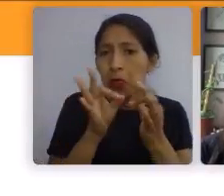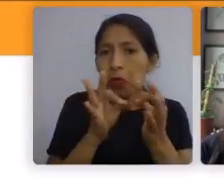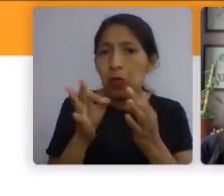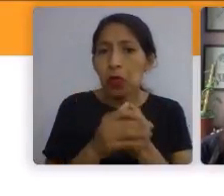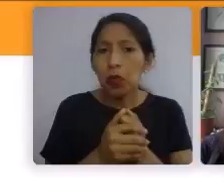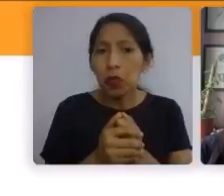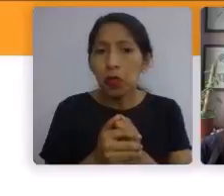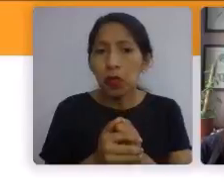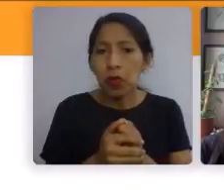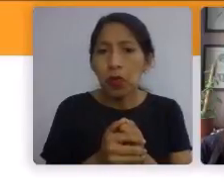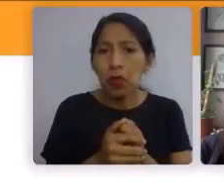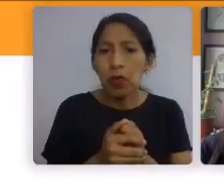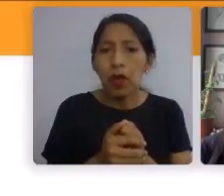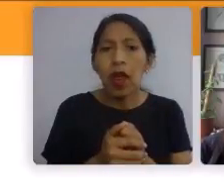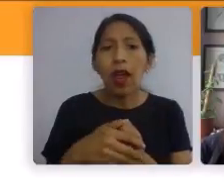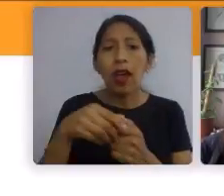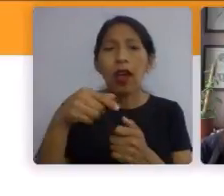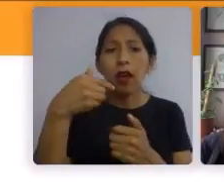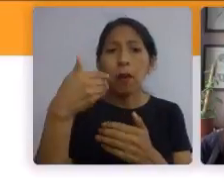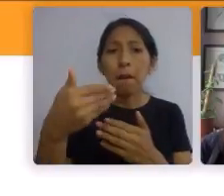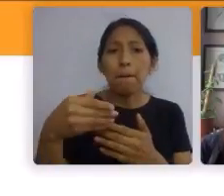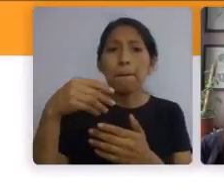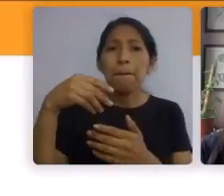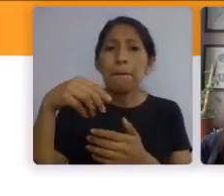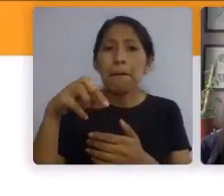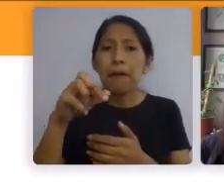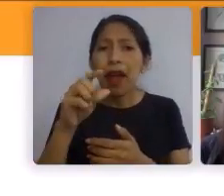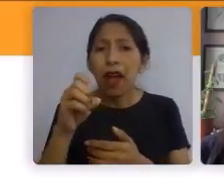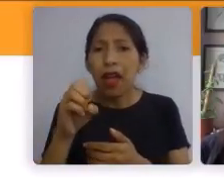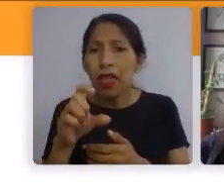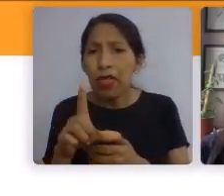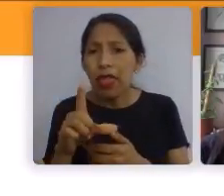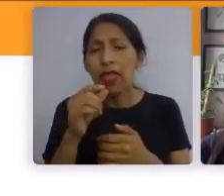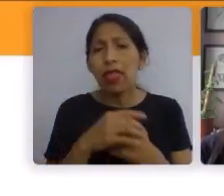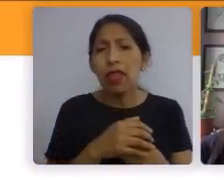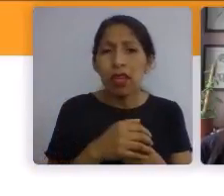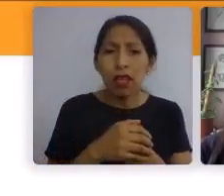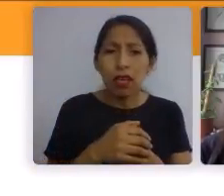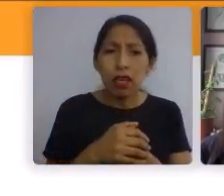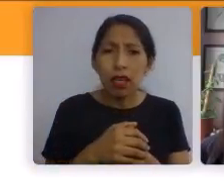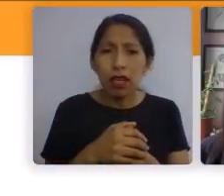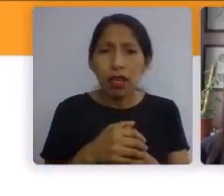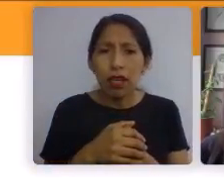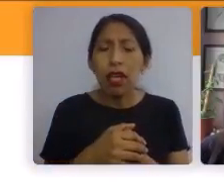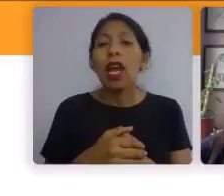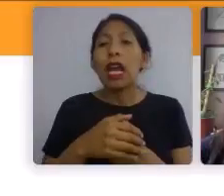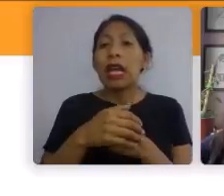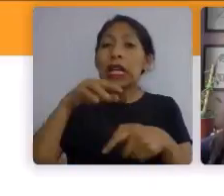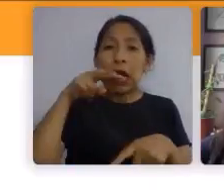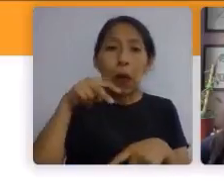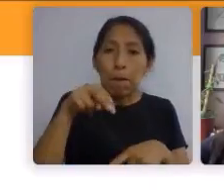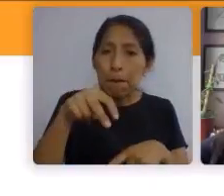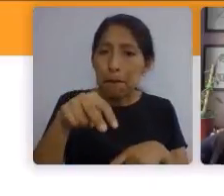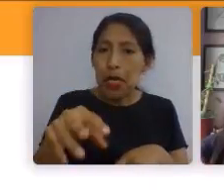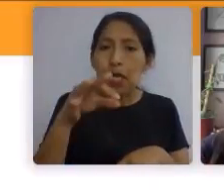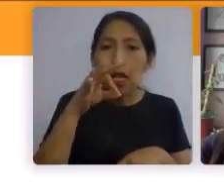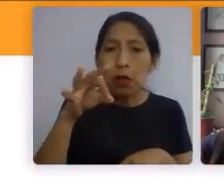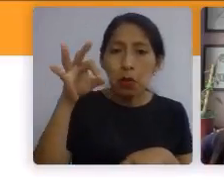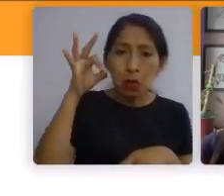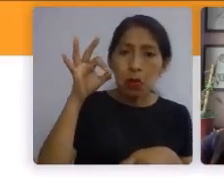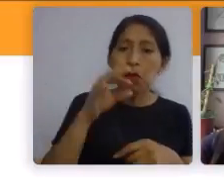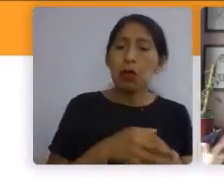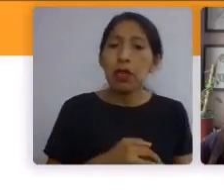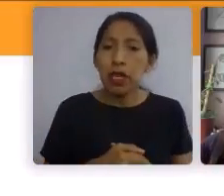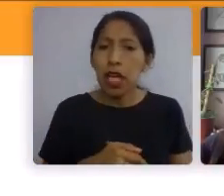de hacer paddle, de repente en Piuraray, podemos hablar del Camino Inca, ¿no? Entre otras, todas